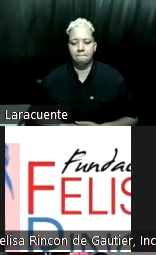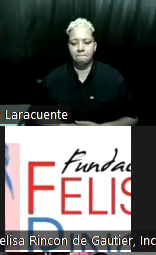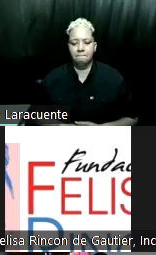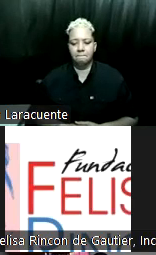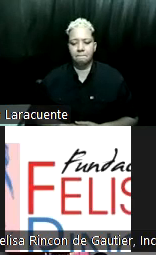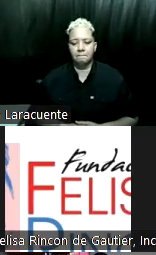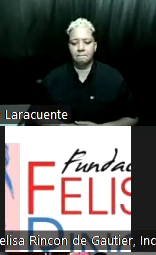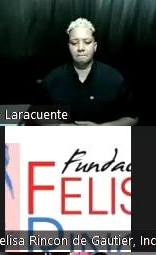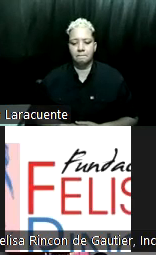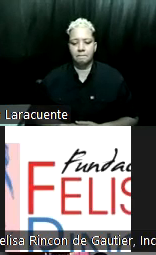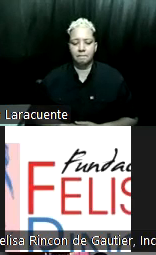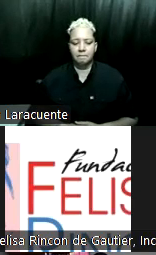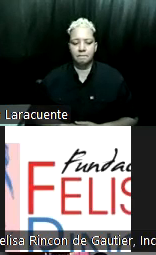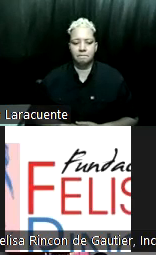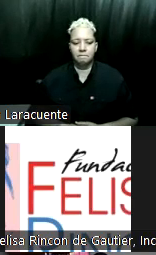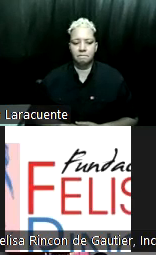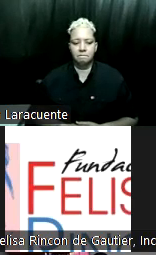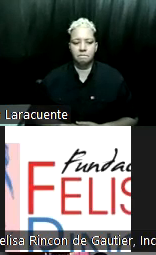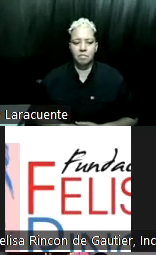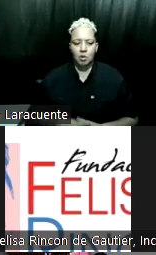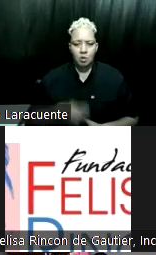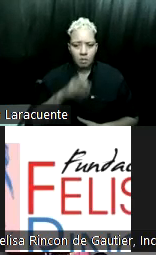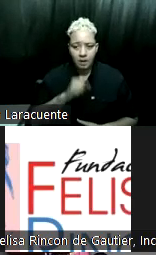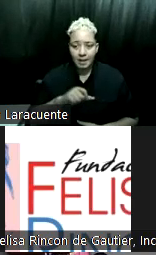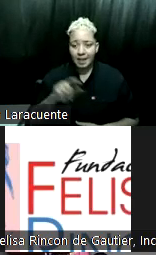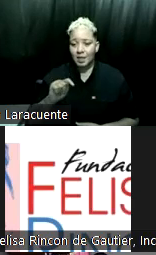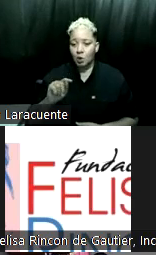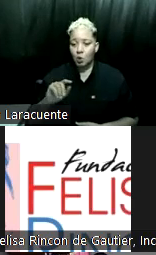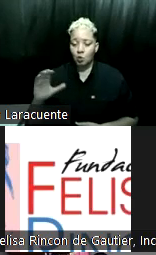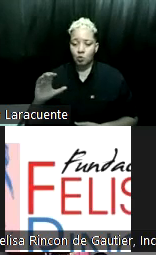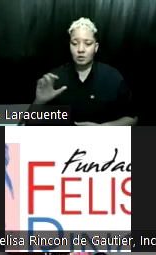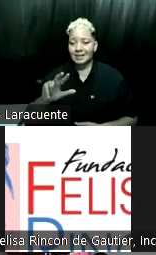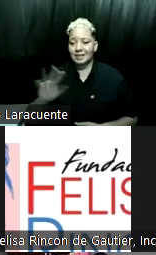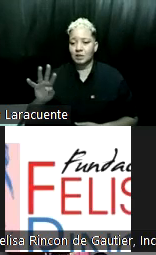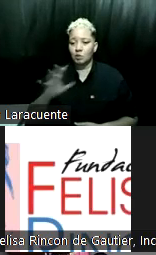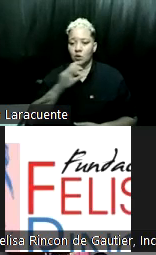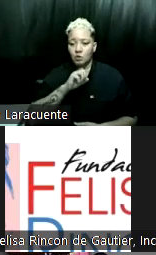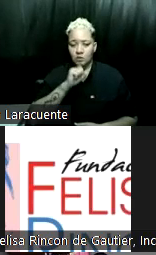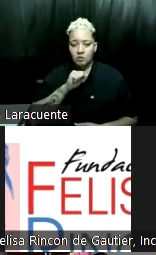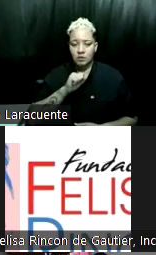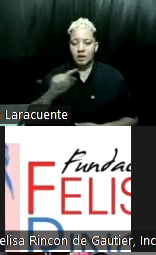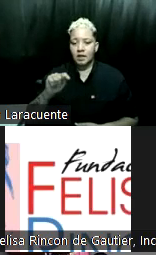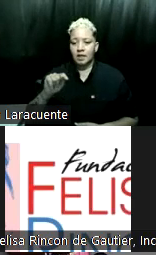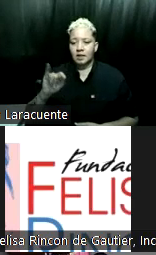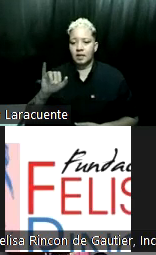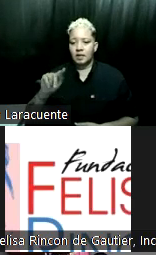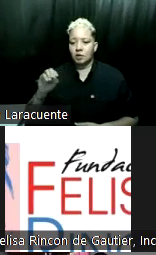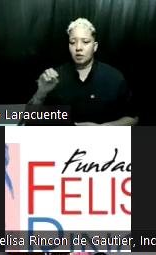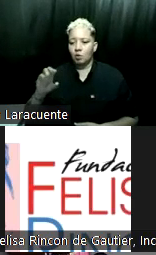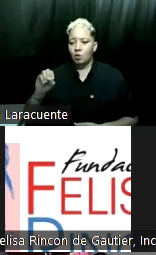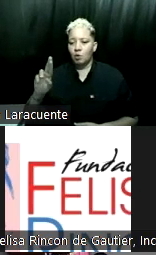Diríamos que los mayores eran Teo Cruz con 34 años, Tito Ortiz